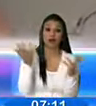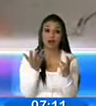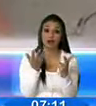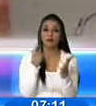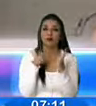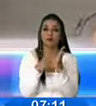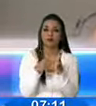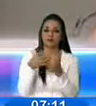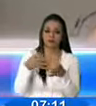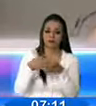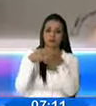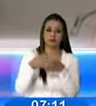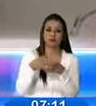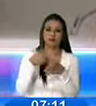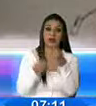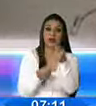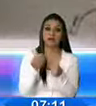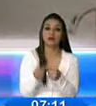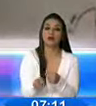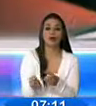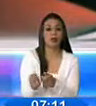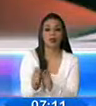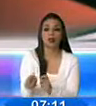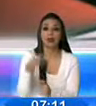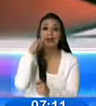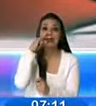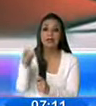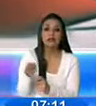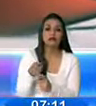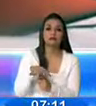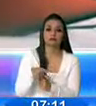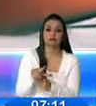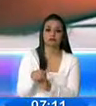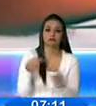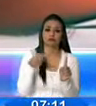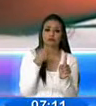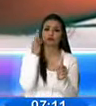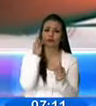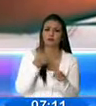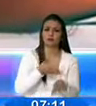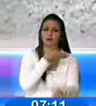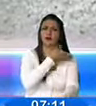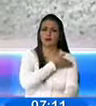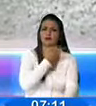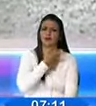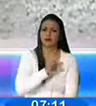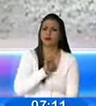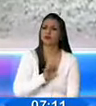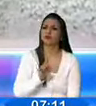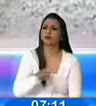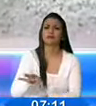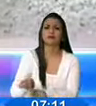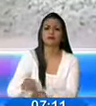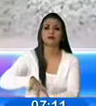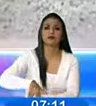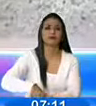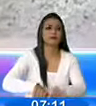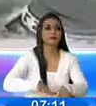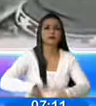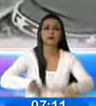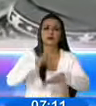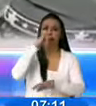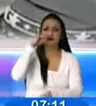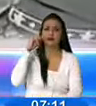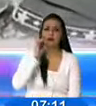tarro de leche queriendo llevar a otro niño más y es que indican la mujer en otras ocasiones ha intentado llevarse a niños en la zona